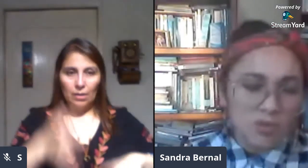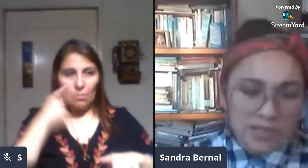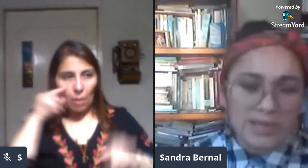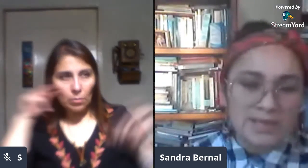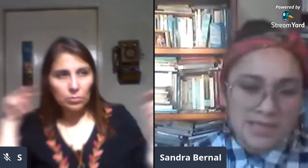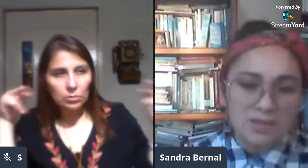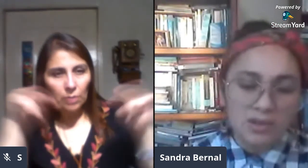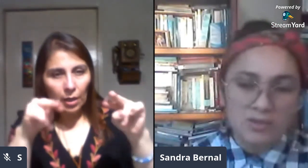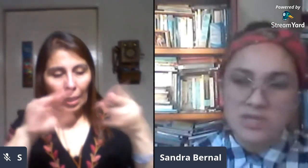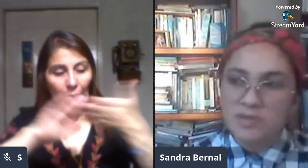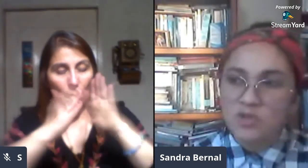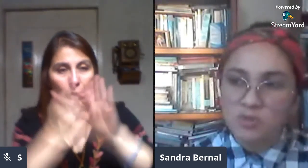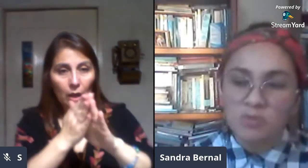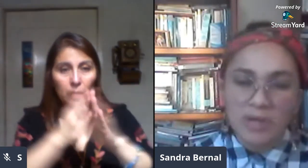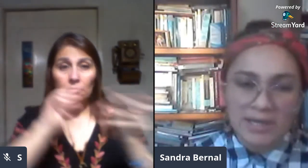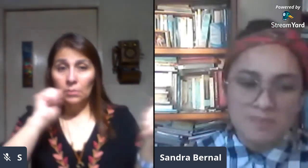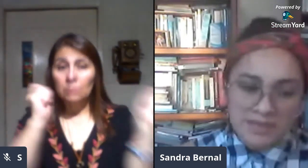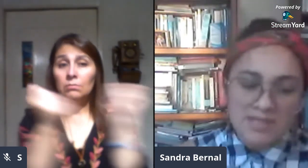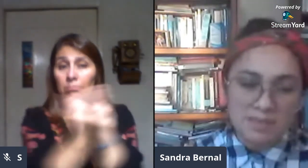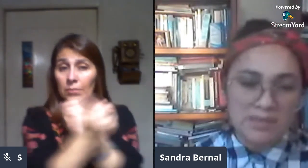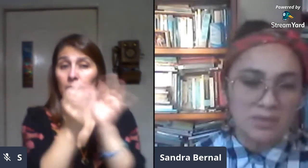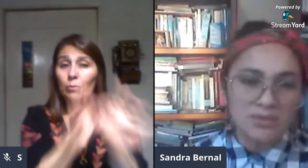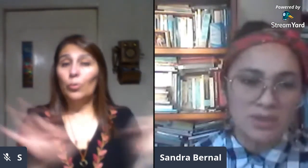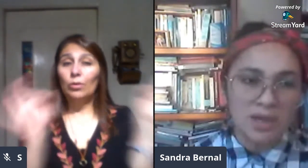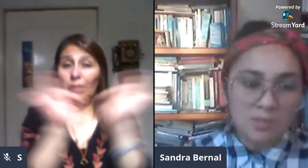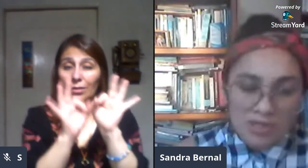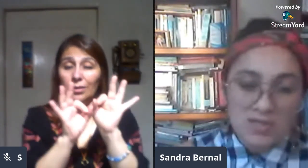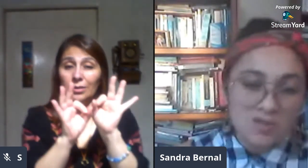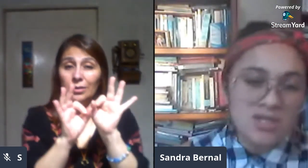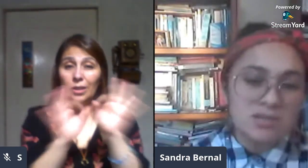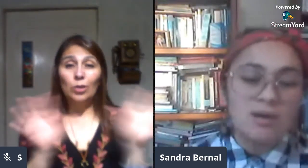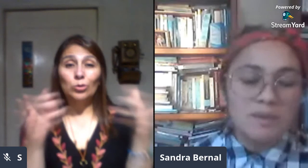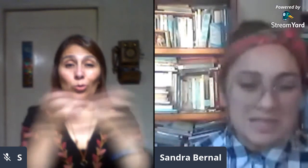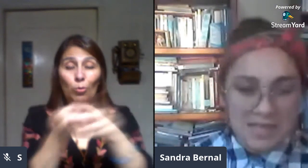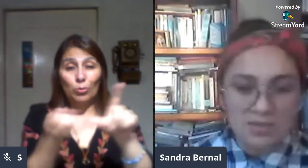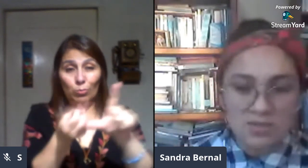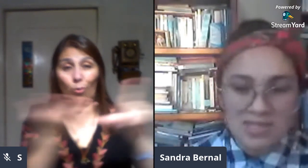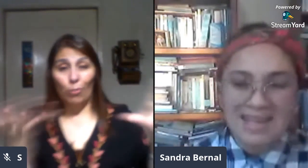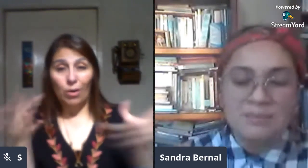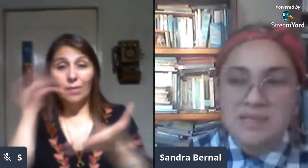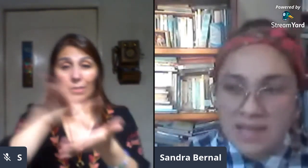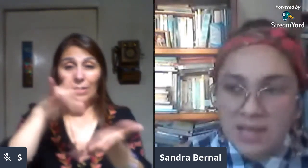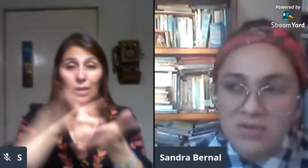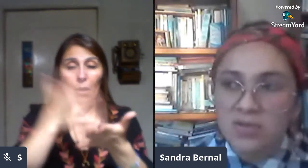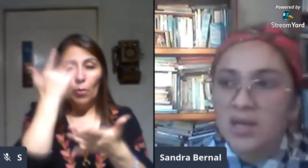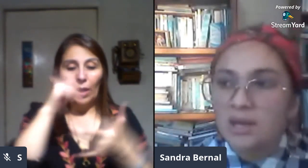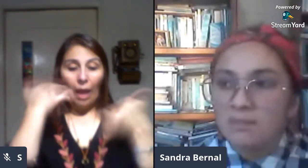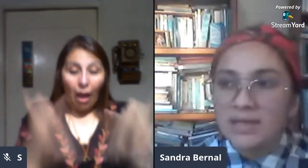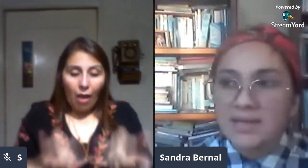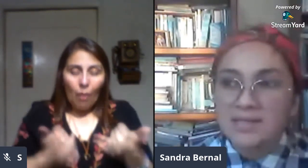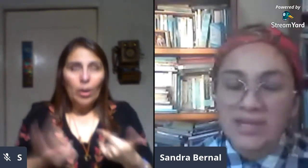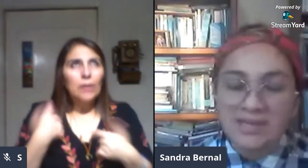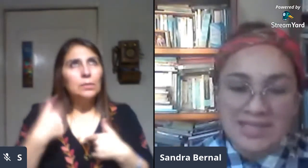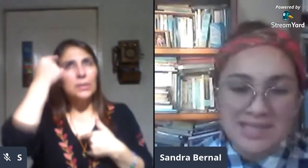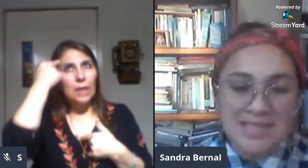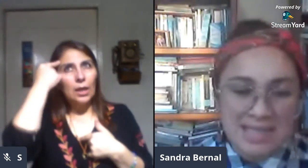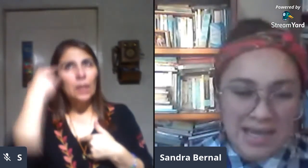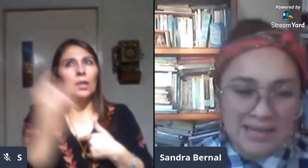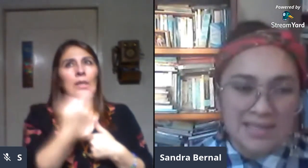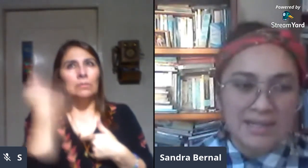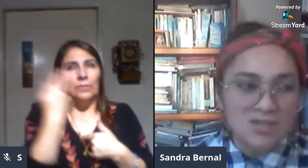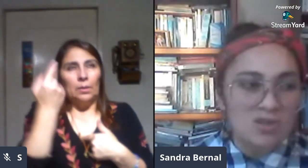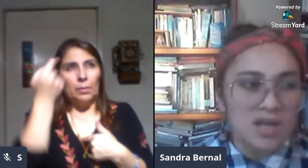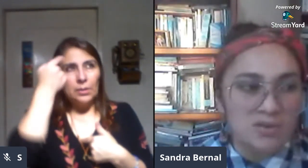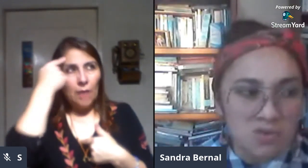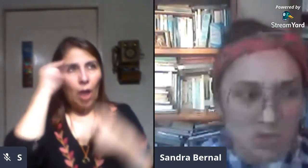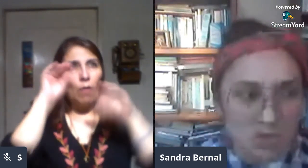de las comunidades y dentro de los espacios populares participativos, porque esto nos ha llevado a pensarnos y a repensarnos maneras diferentes de estar,